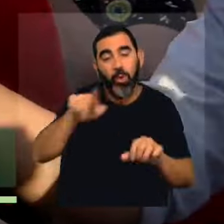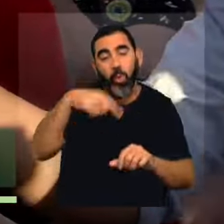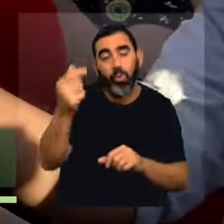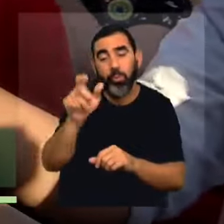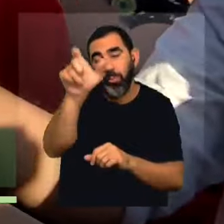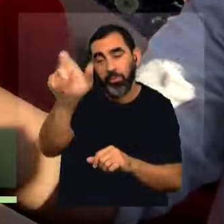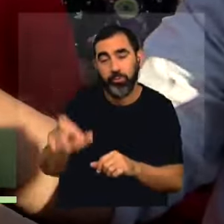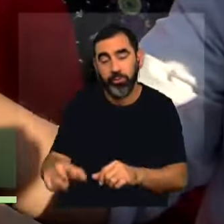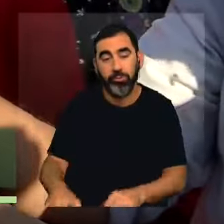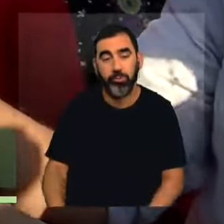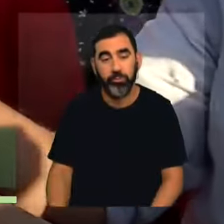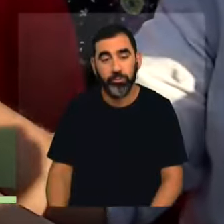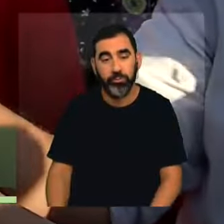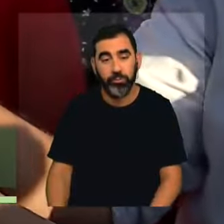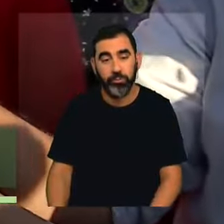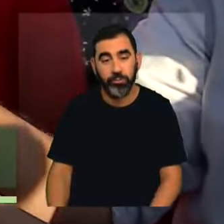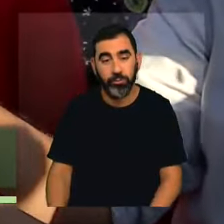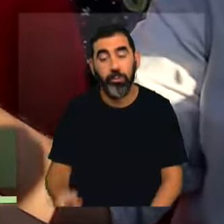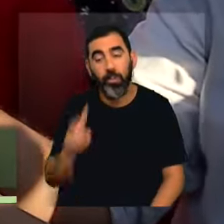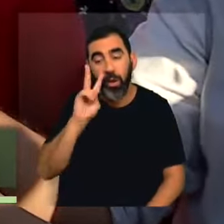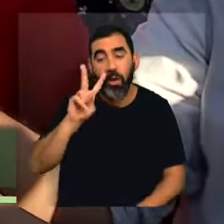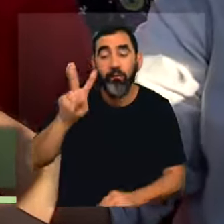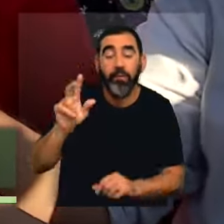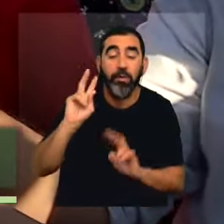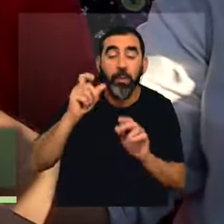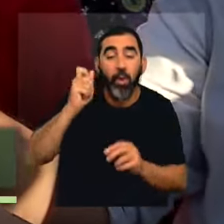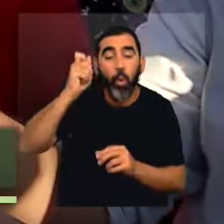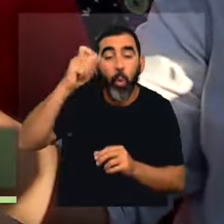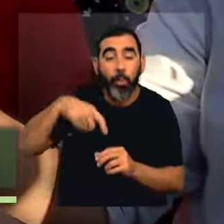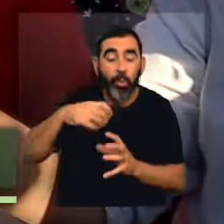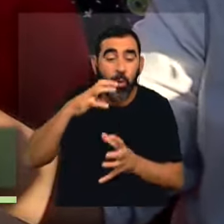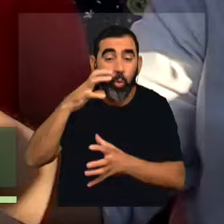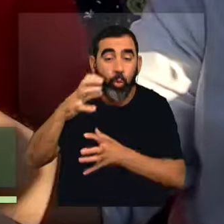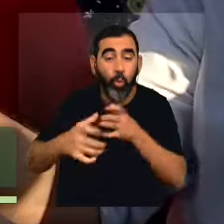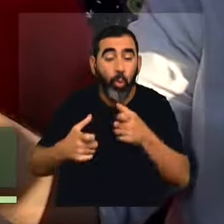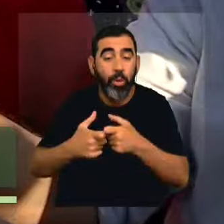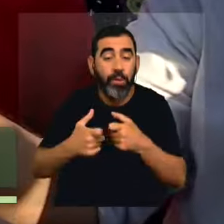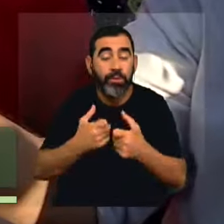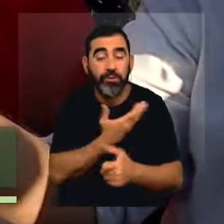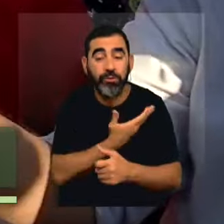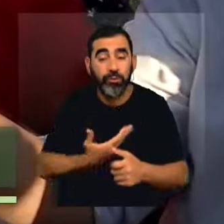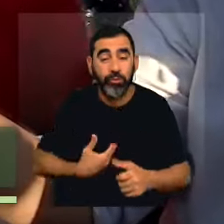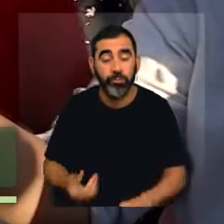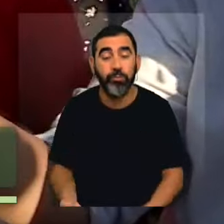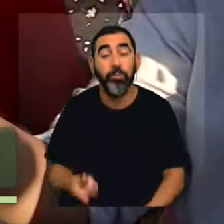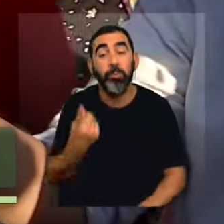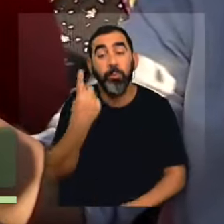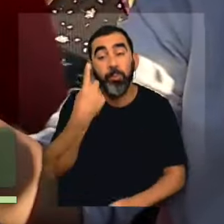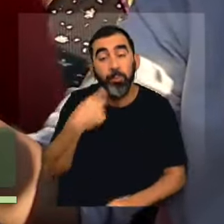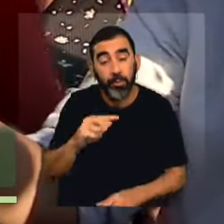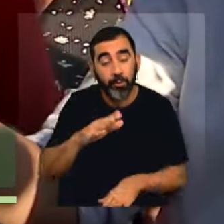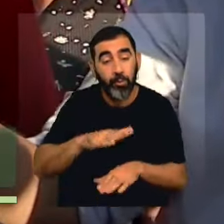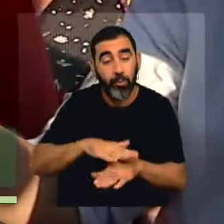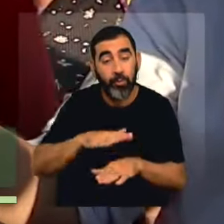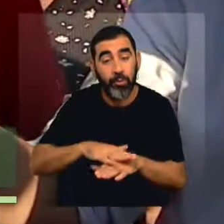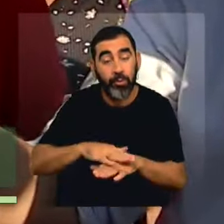diplomático sin perjuicio vamos a ver cuál es la posición de la coalición pero reiteramos en un momento en donde el